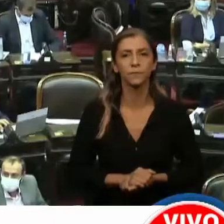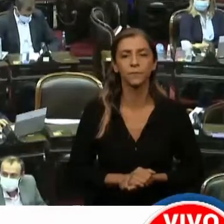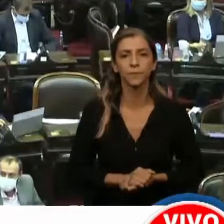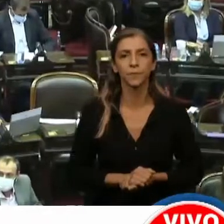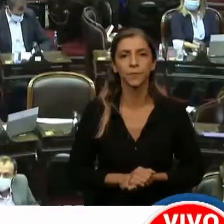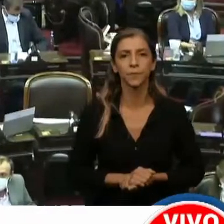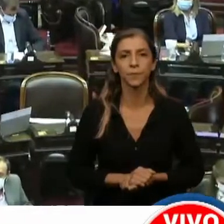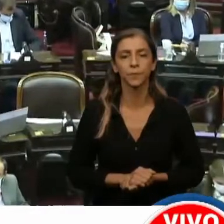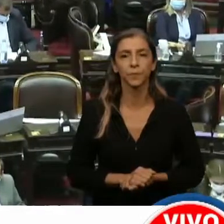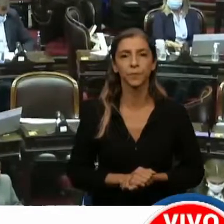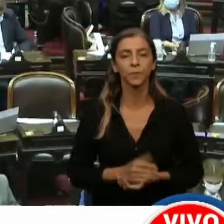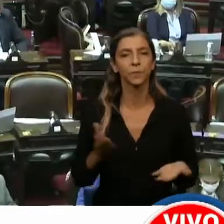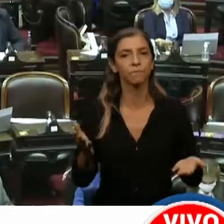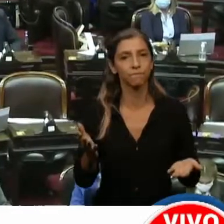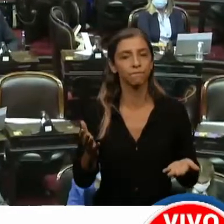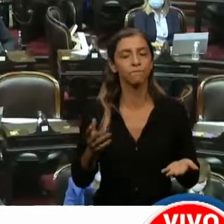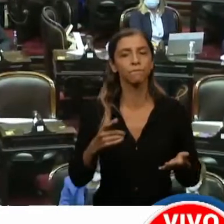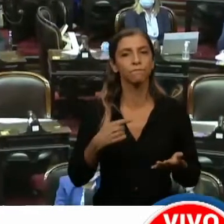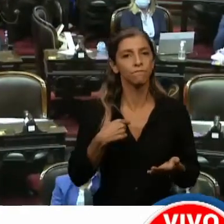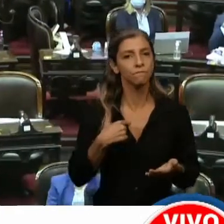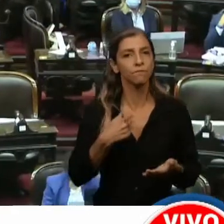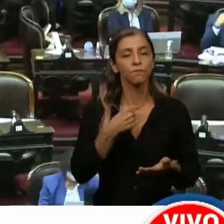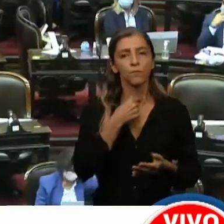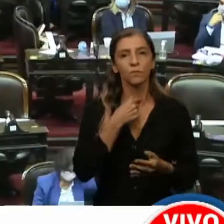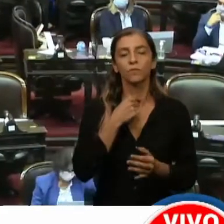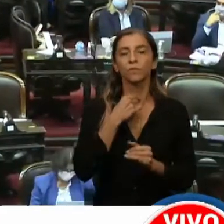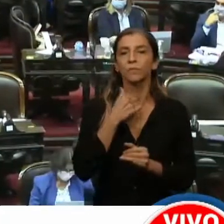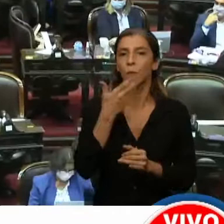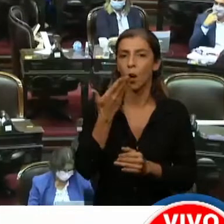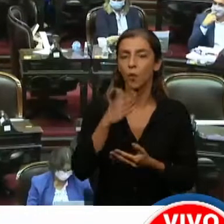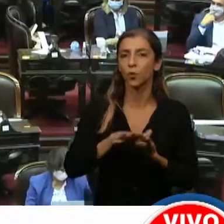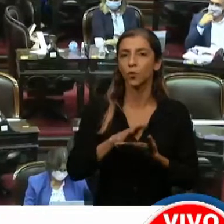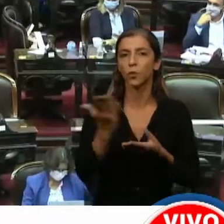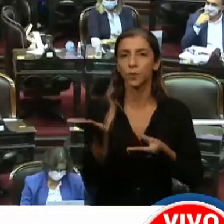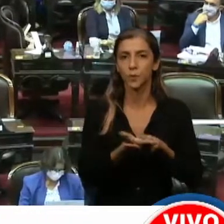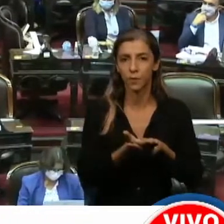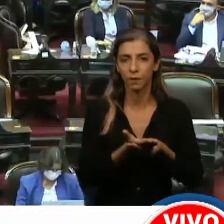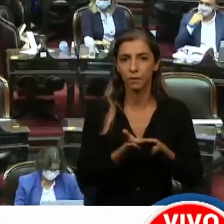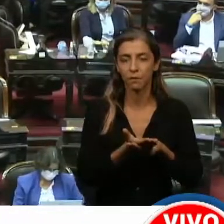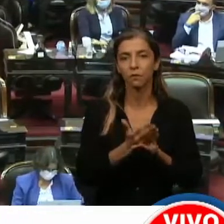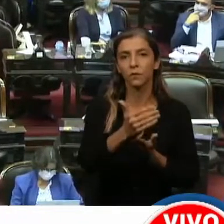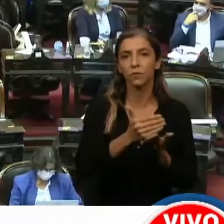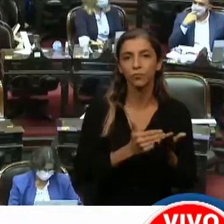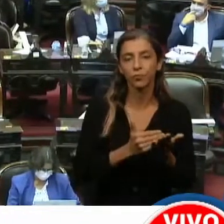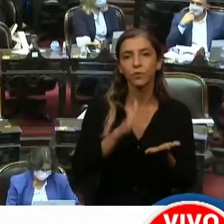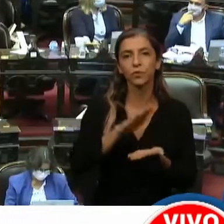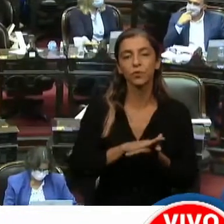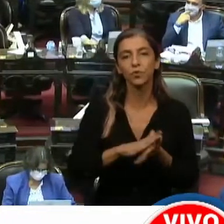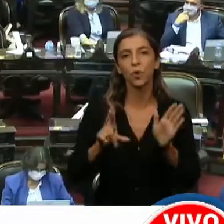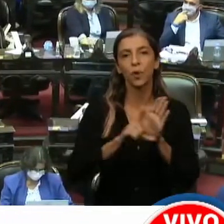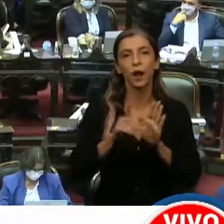Es a los efectos del expediente que contiene la prórroga de la ley